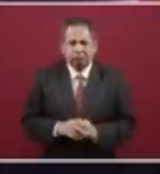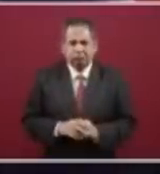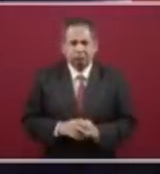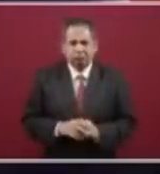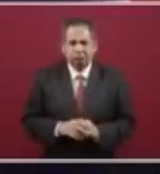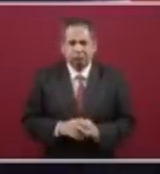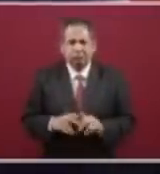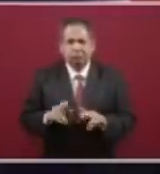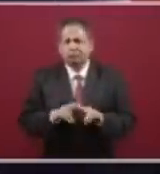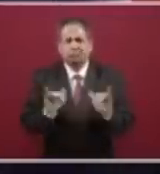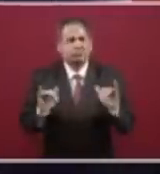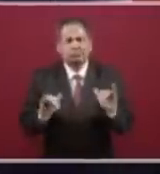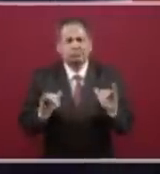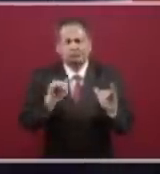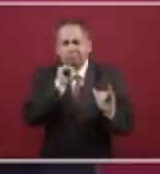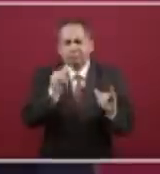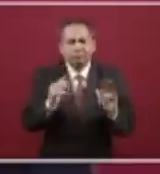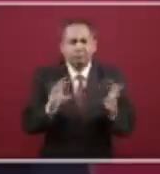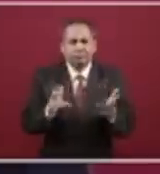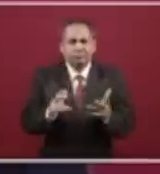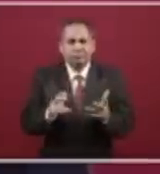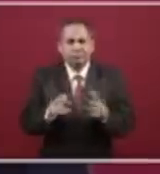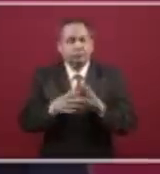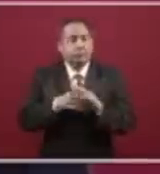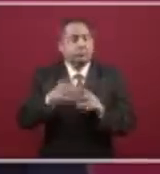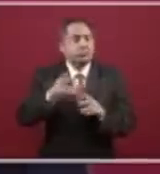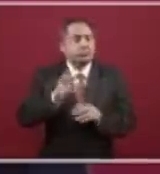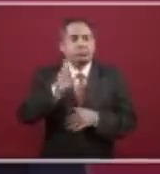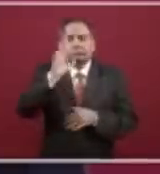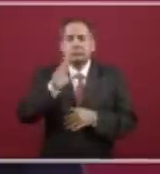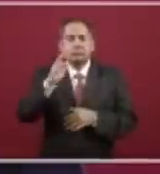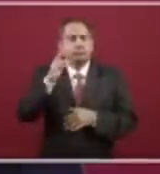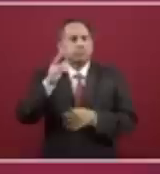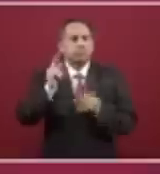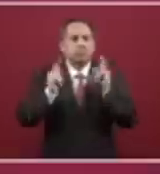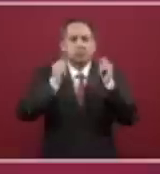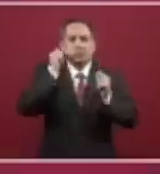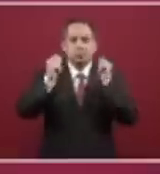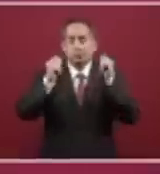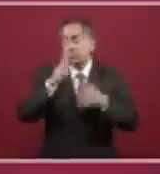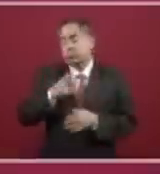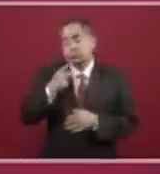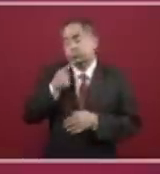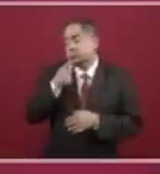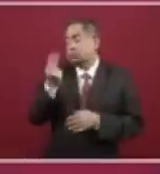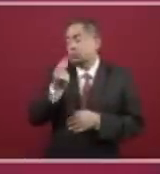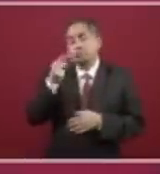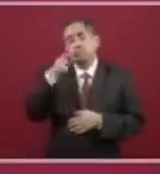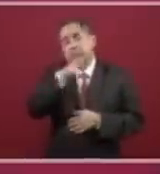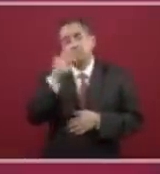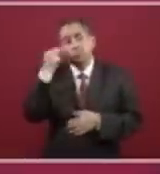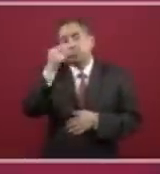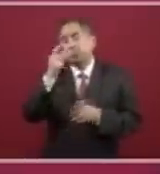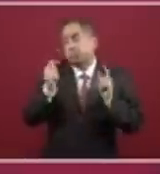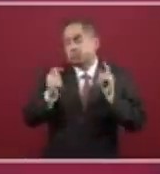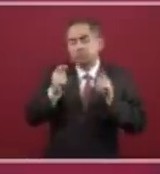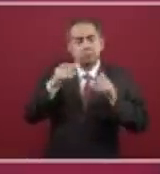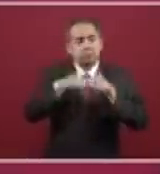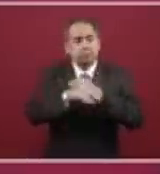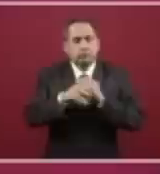nada de que estar haciendo turismo político ya no hay